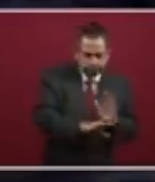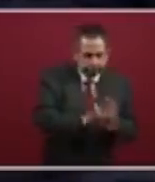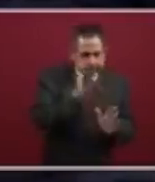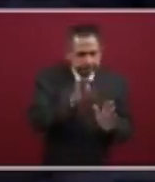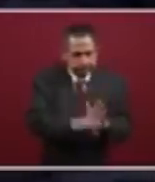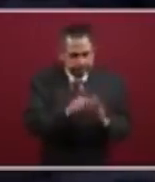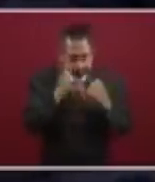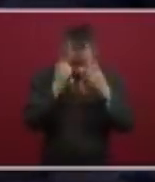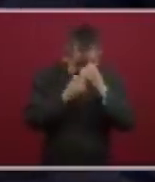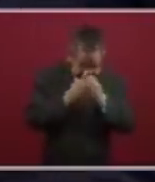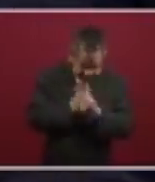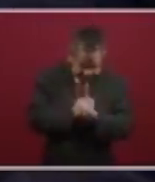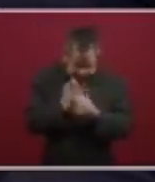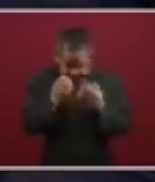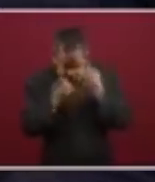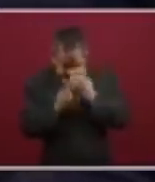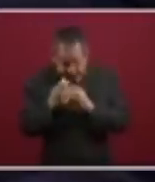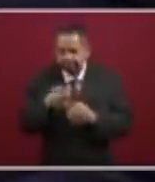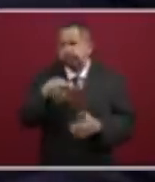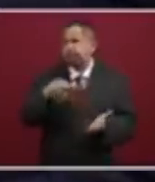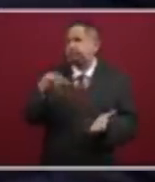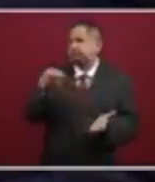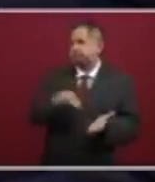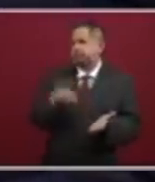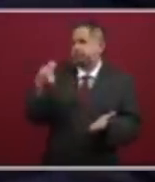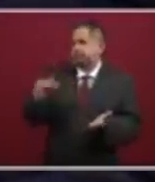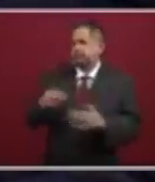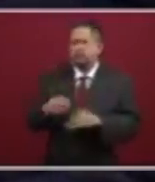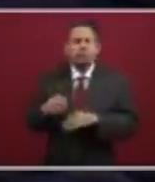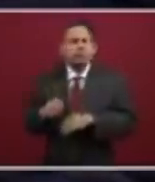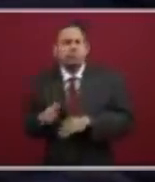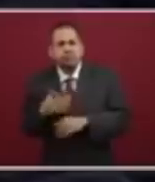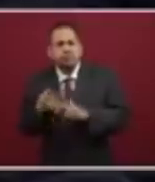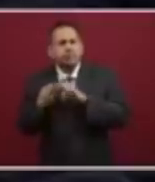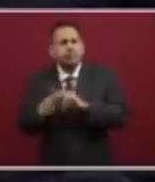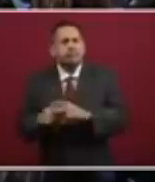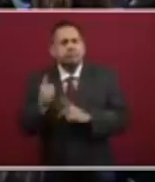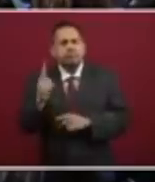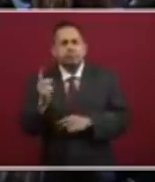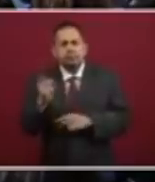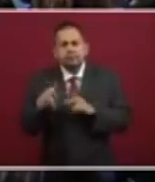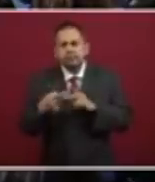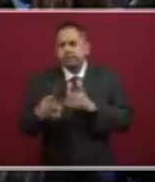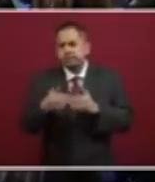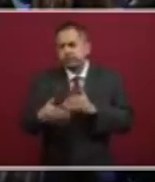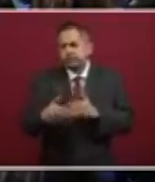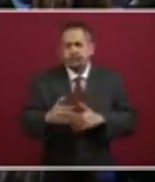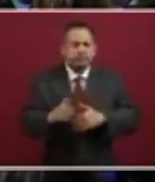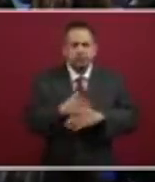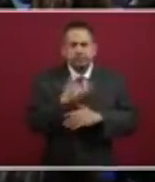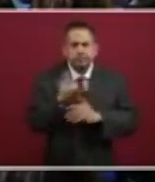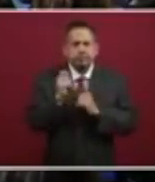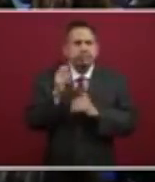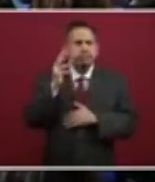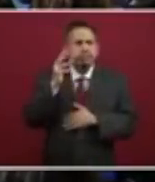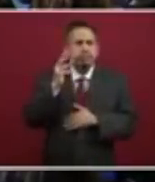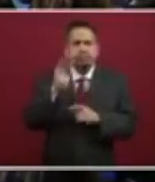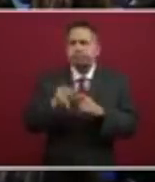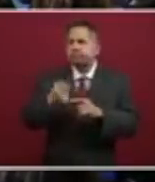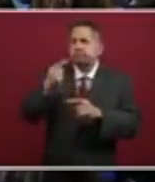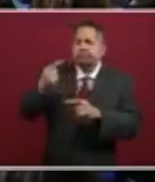fosas. ¿Por qué? Si es a partir del 1 de diciembre en adelante y si hay un límite hacia el